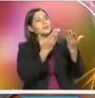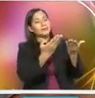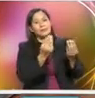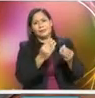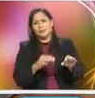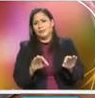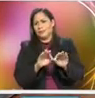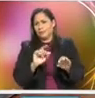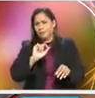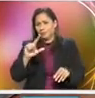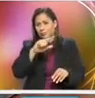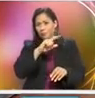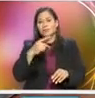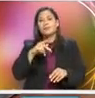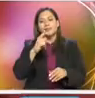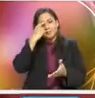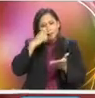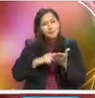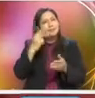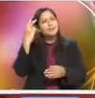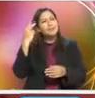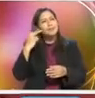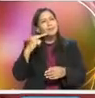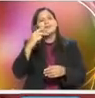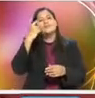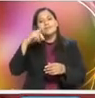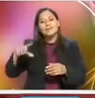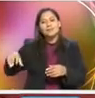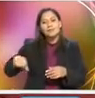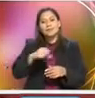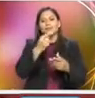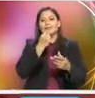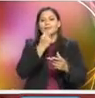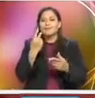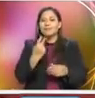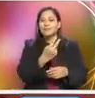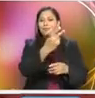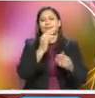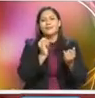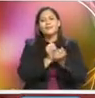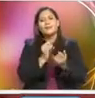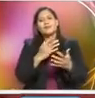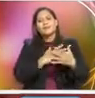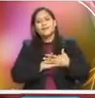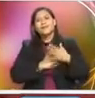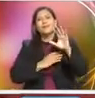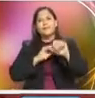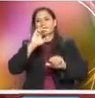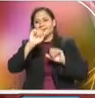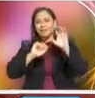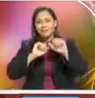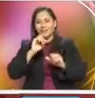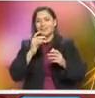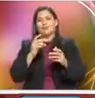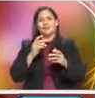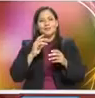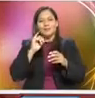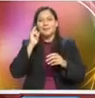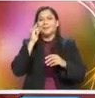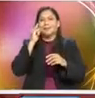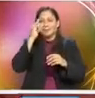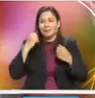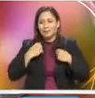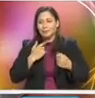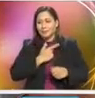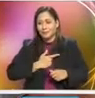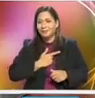importancia, pero yo creo que es un viaje, sí, para llevarse a los niños, sí, para los que aman hacer el rafting, hacer ahora sí que